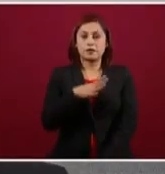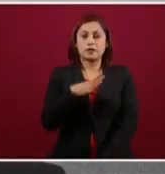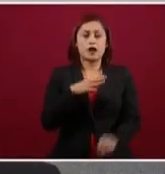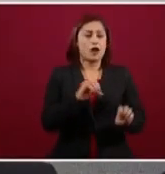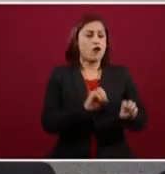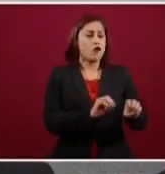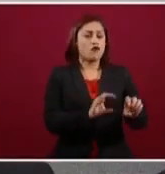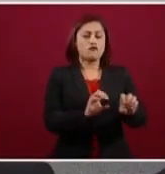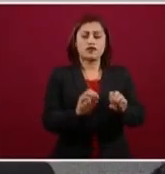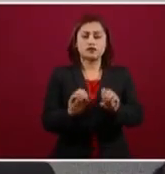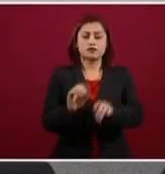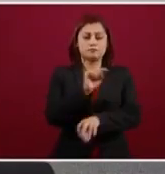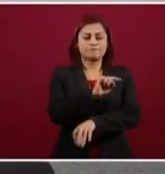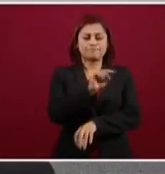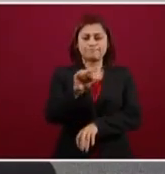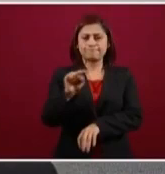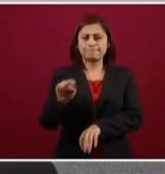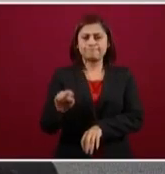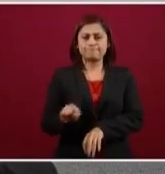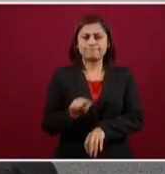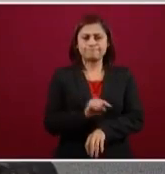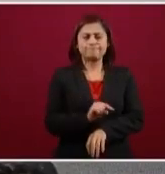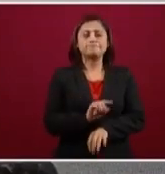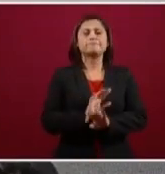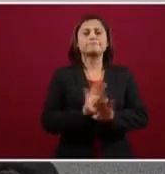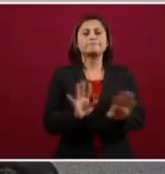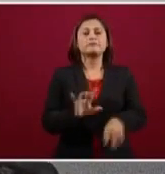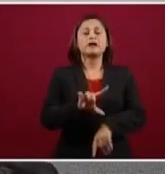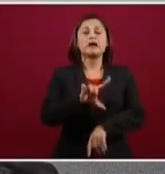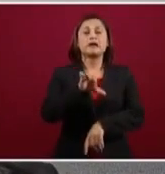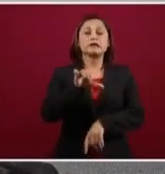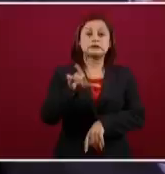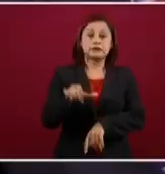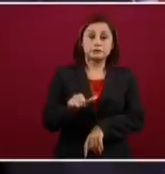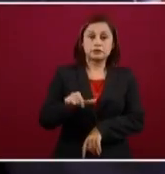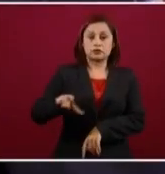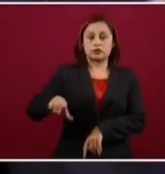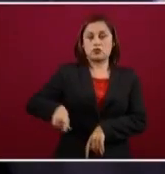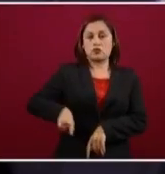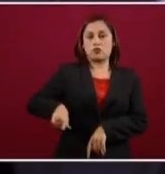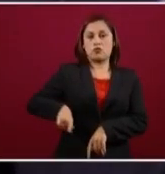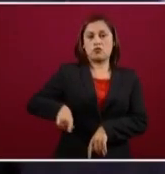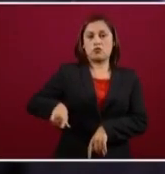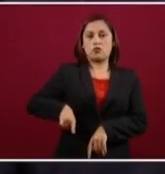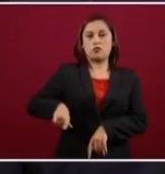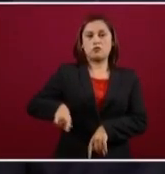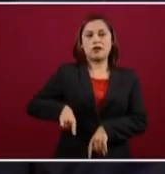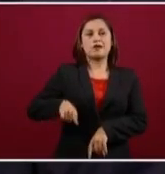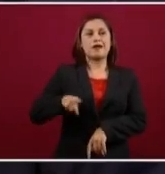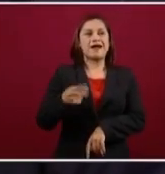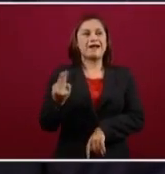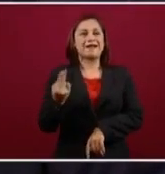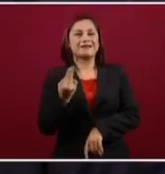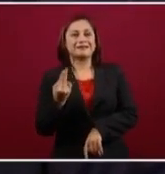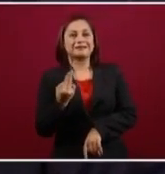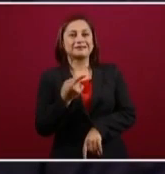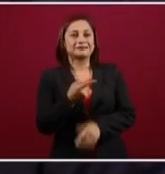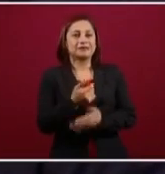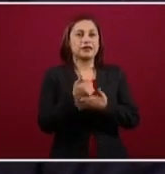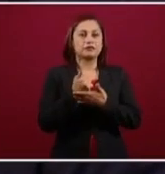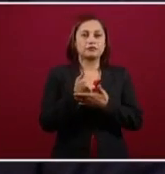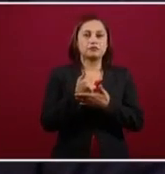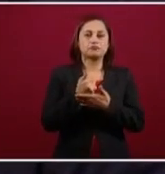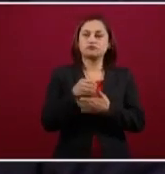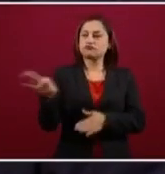oficinas y al final de cuentas, si el gobierno necesitaba algo, se contrataba.